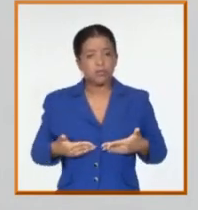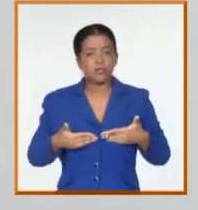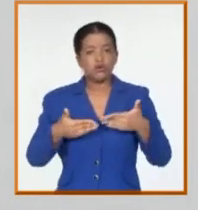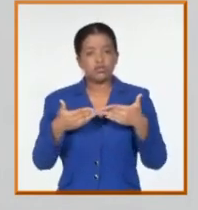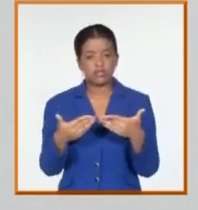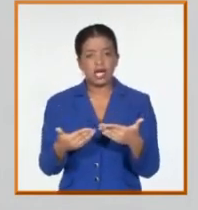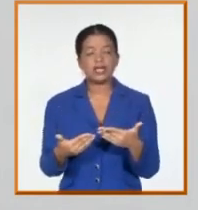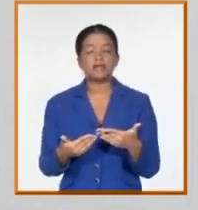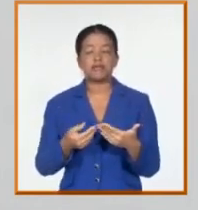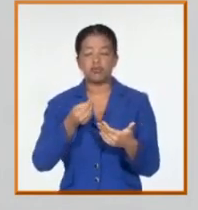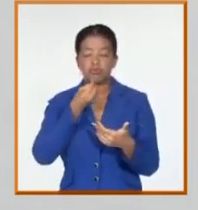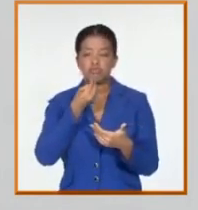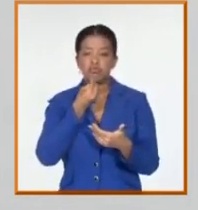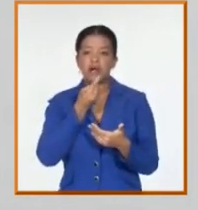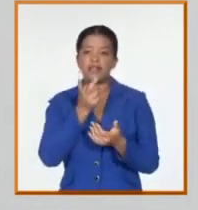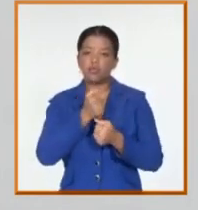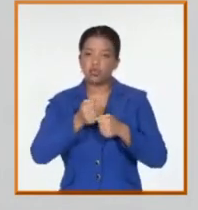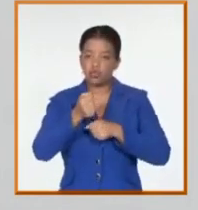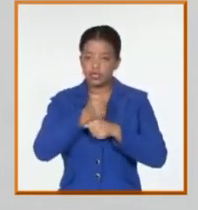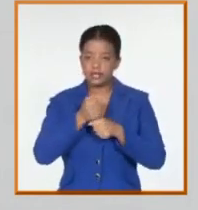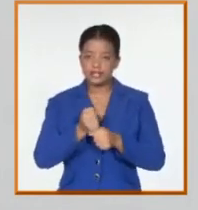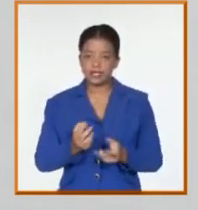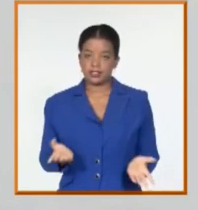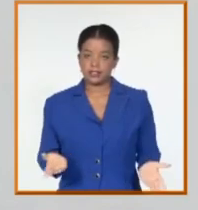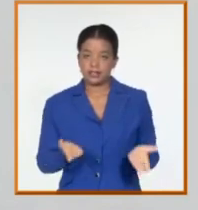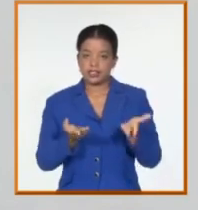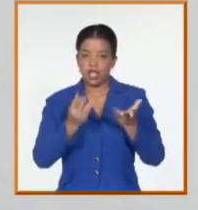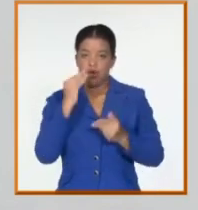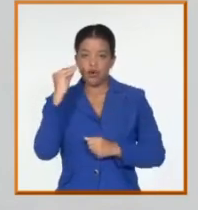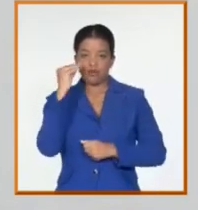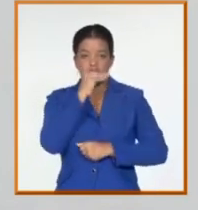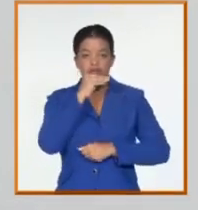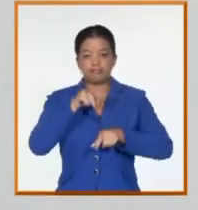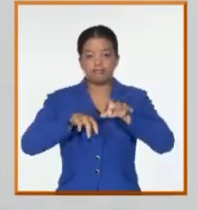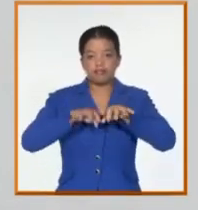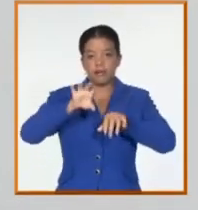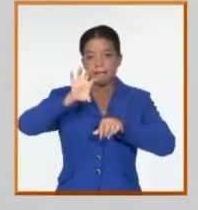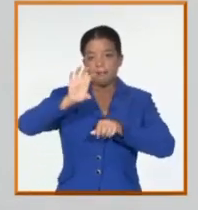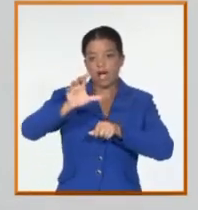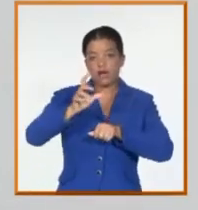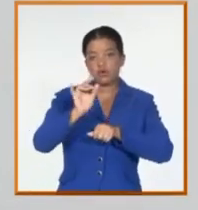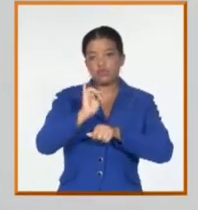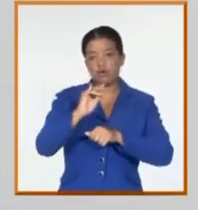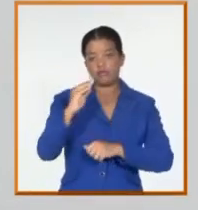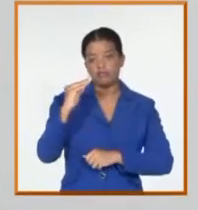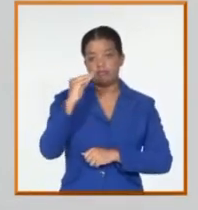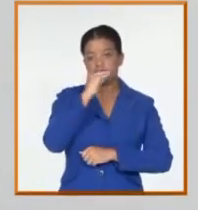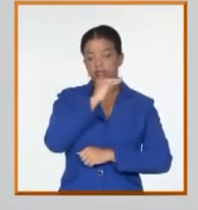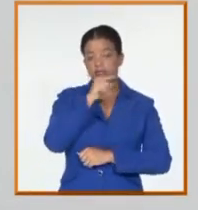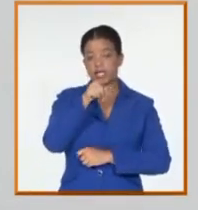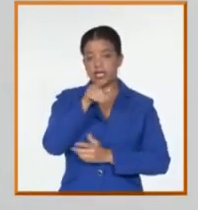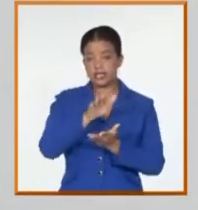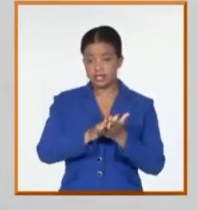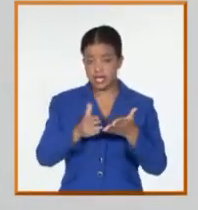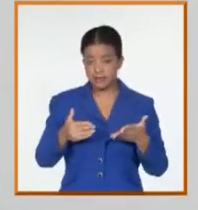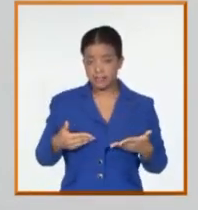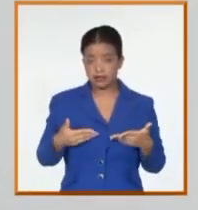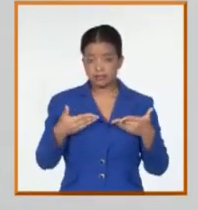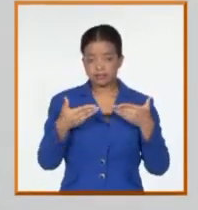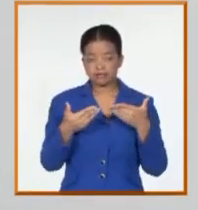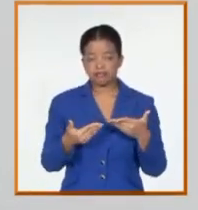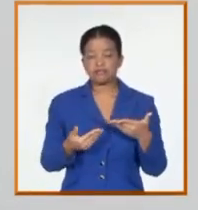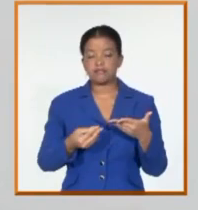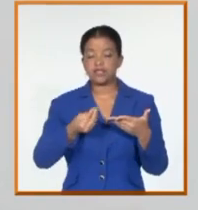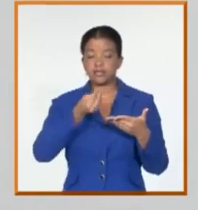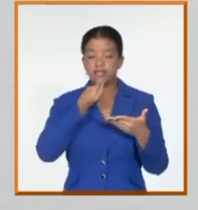parte para el desarrollo de la bancarización eso es importante que a partir de esta reserva voluntaria Yo también puedan